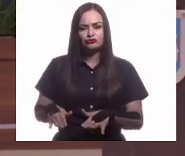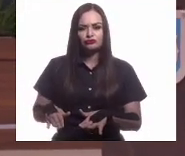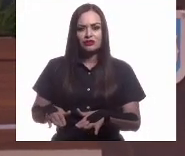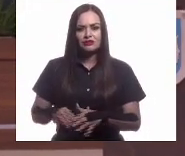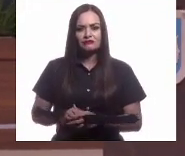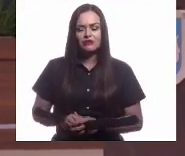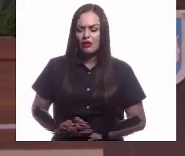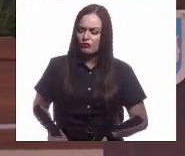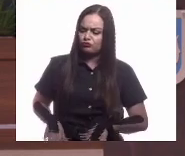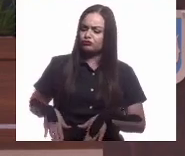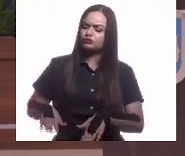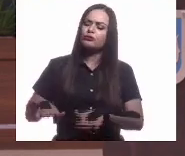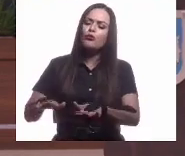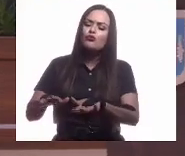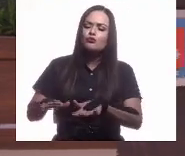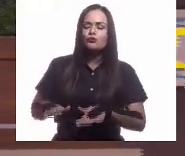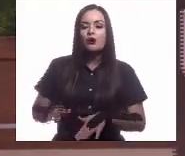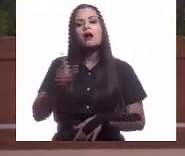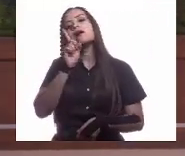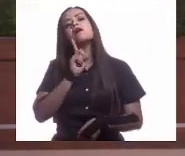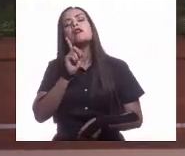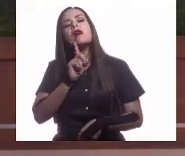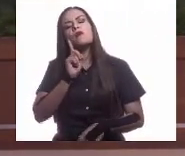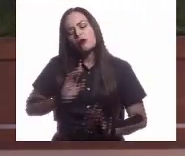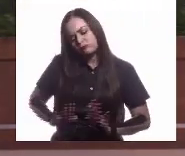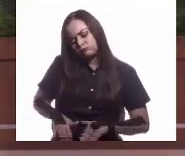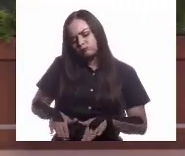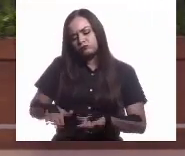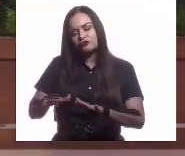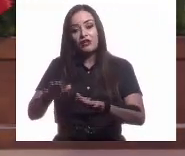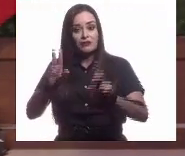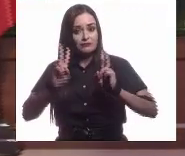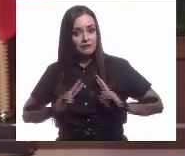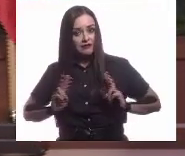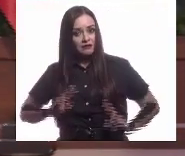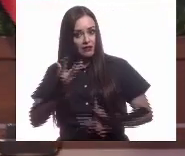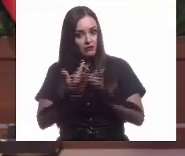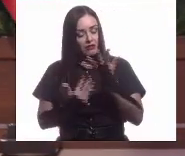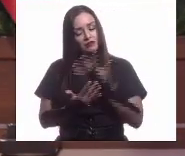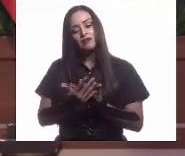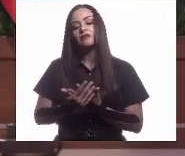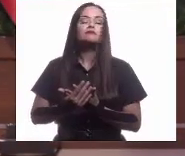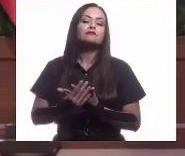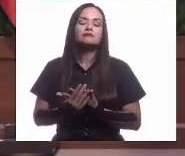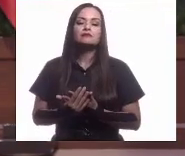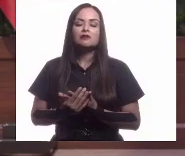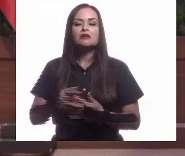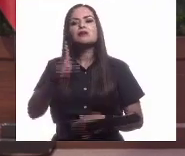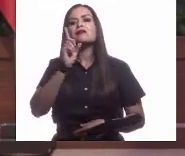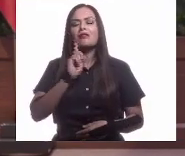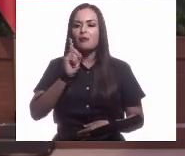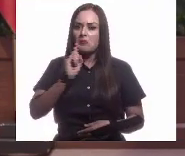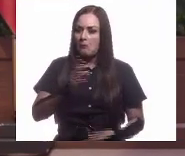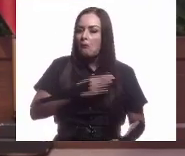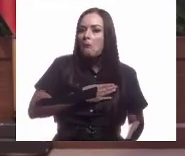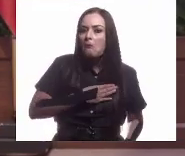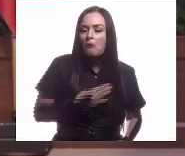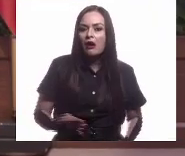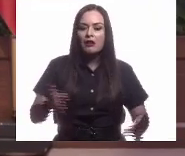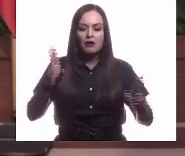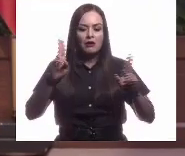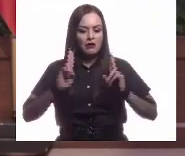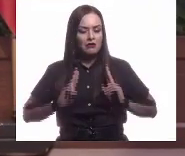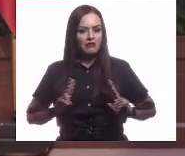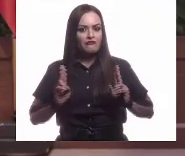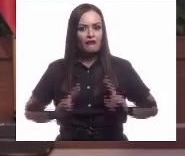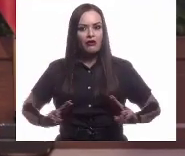coser, disculpen, en donde ella hacía vestidos. Se fue haciendo muy buena, creció y llegó a hacer uniformes y